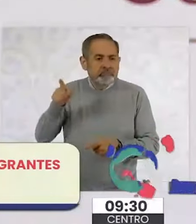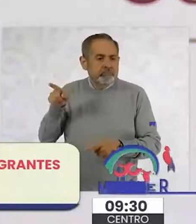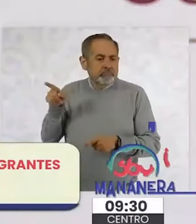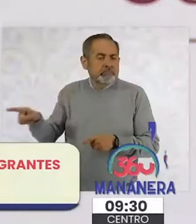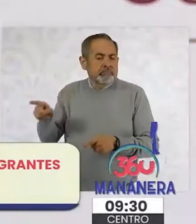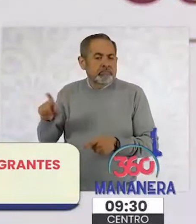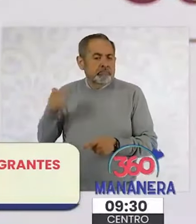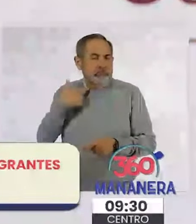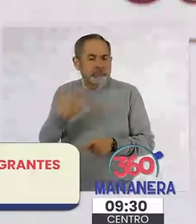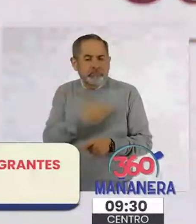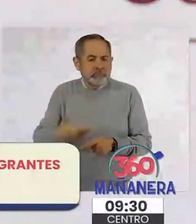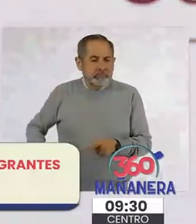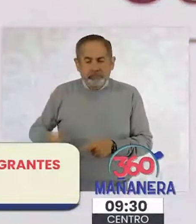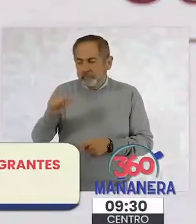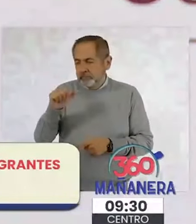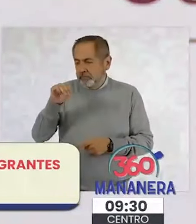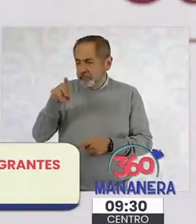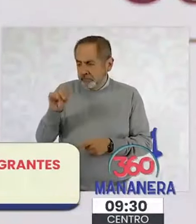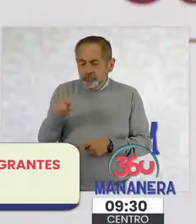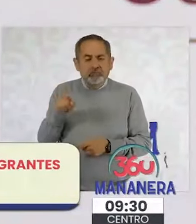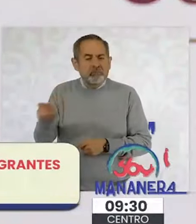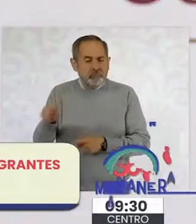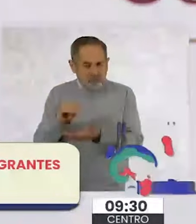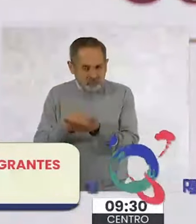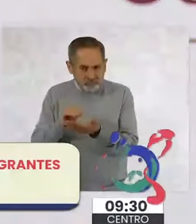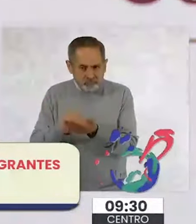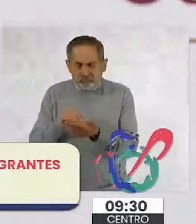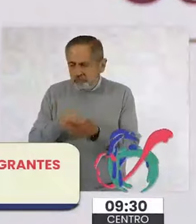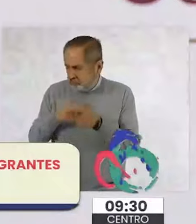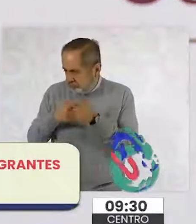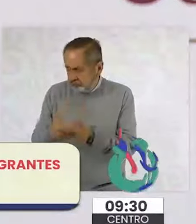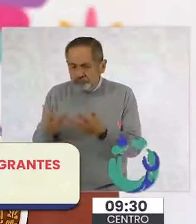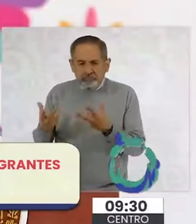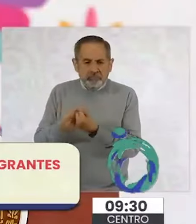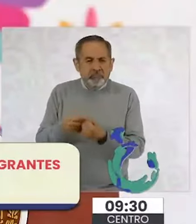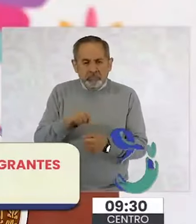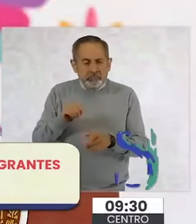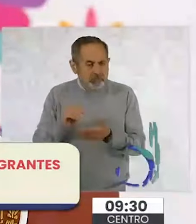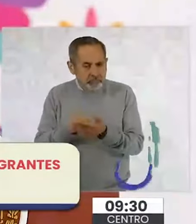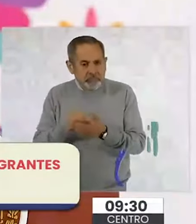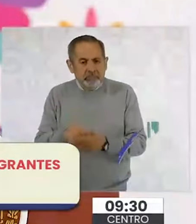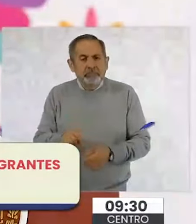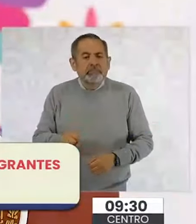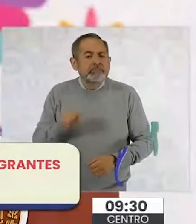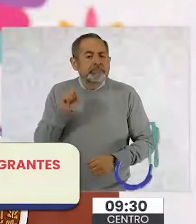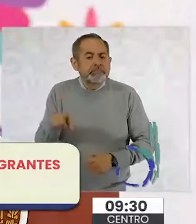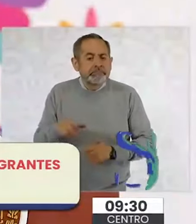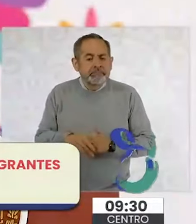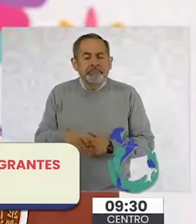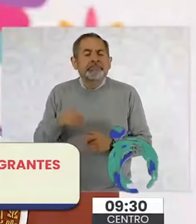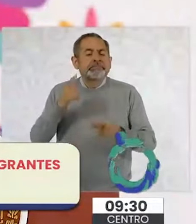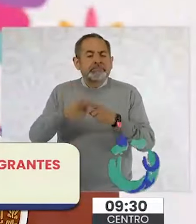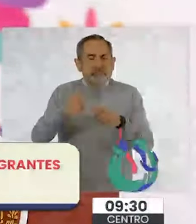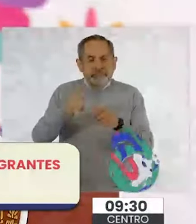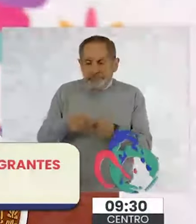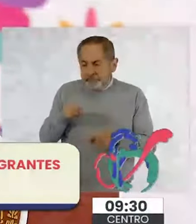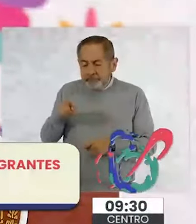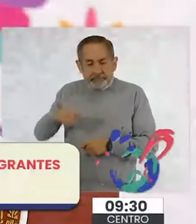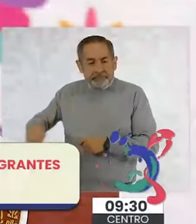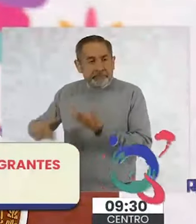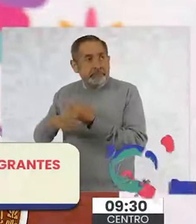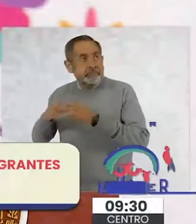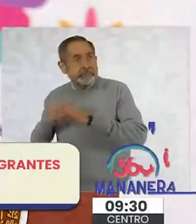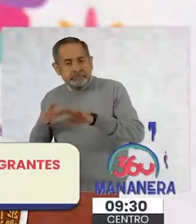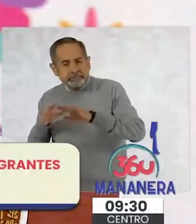estamos fortaleciendo eh tiene que ver con eh con rescate de migrantes